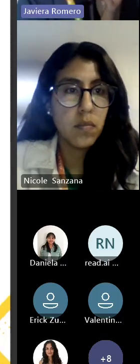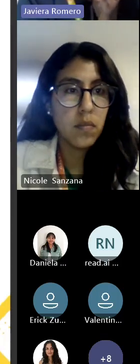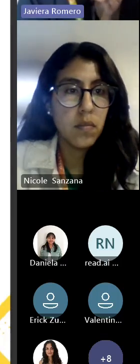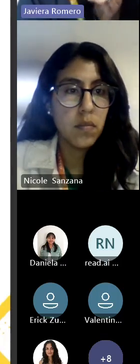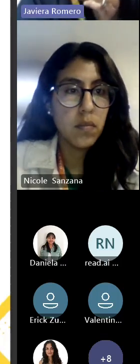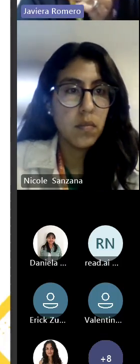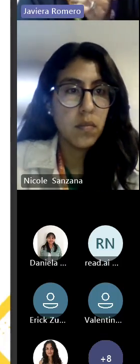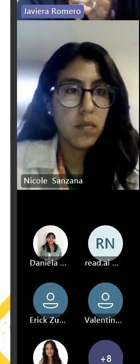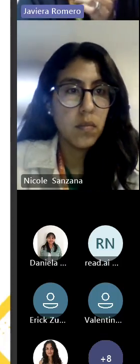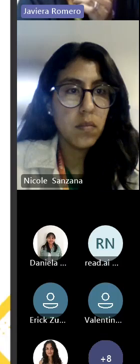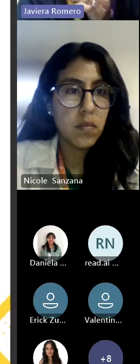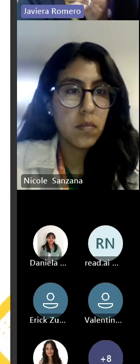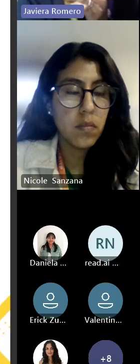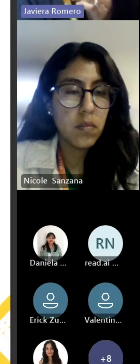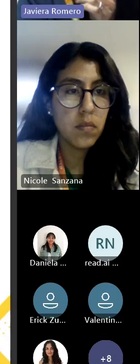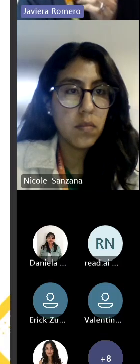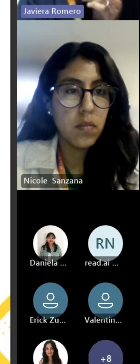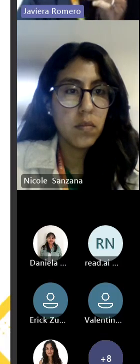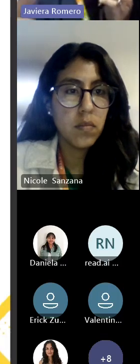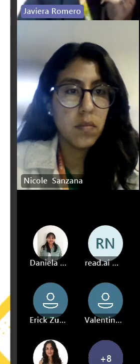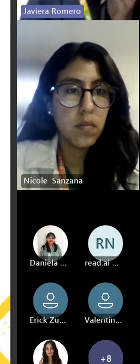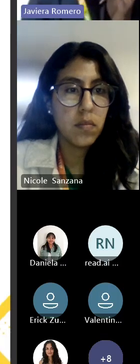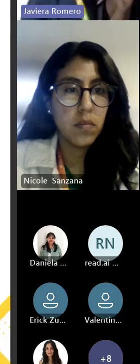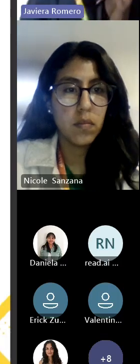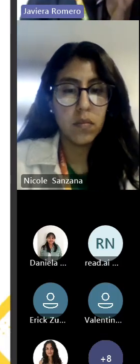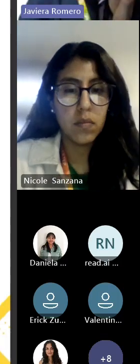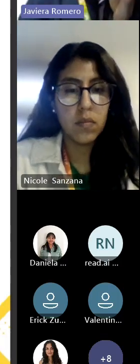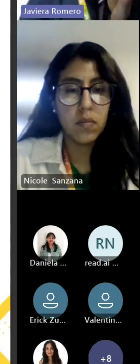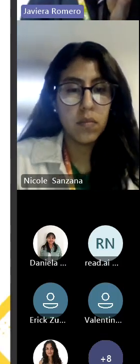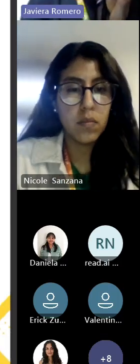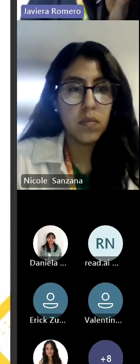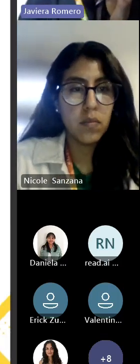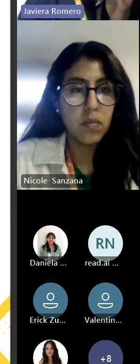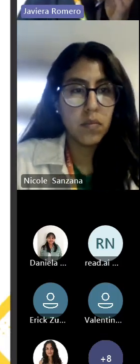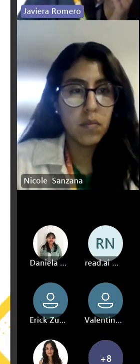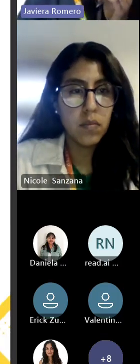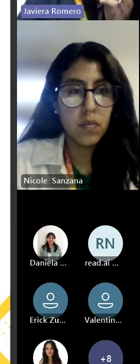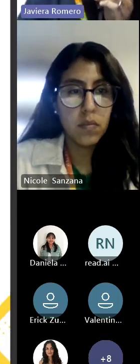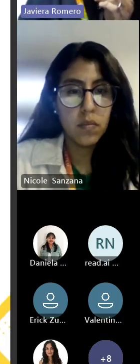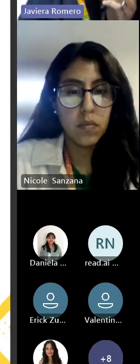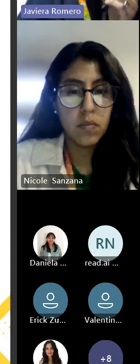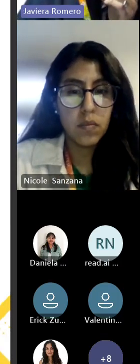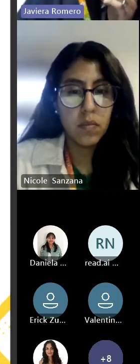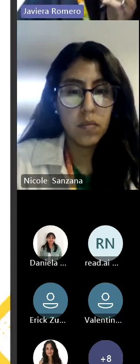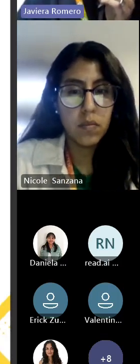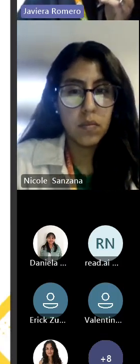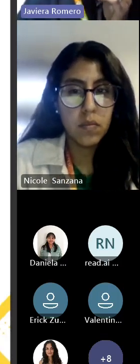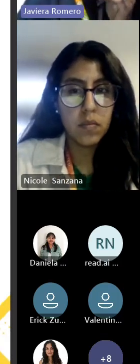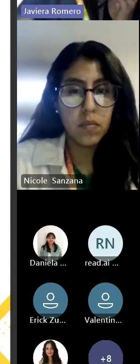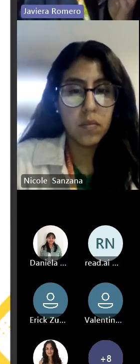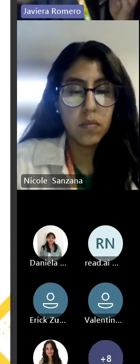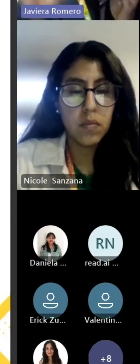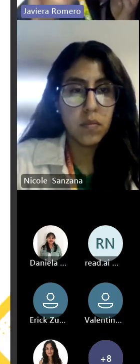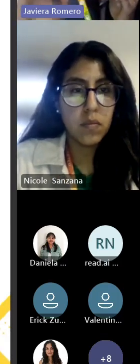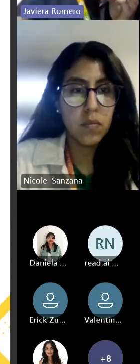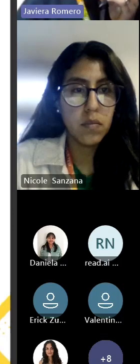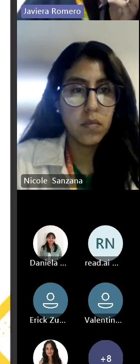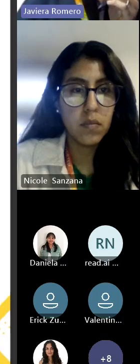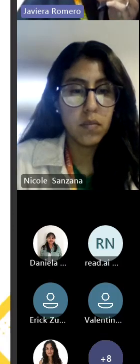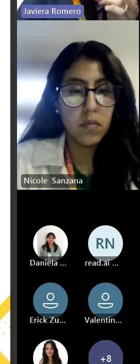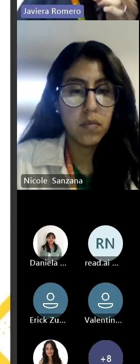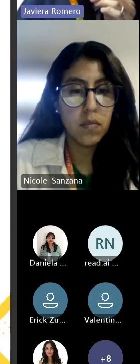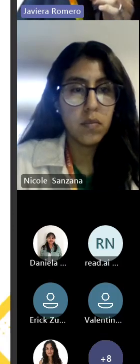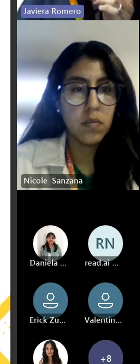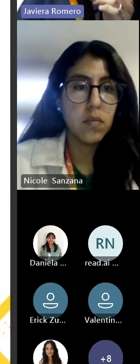también para identificar a estudiantes que se encuentren en potencial riesgo de presentar esta conducta suicida, ¿cierto? Entonces aquí tenemos